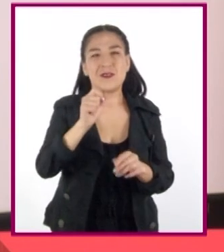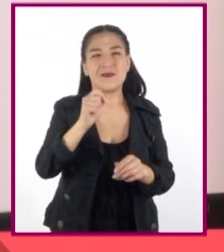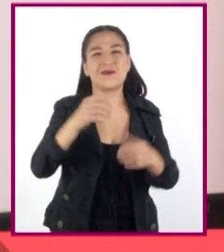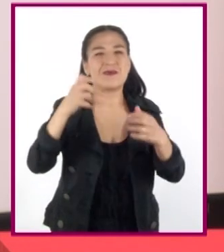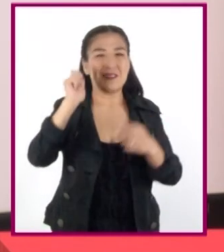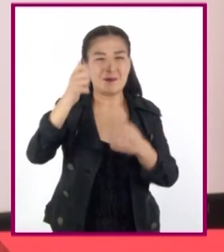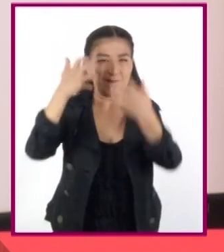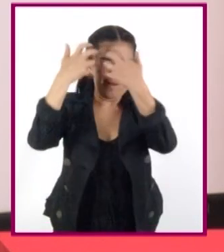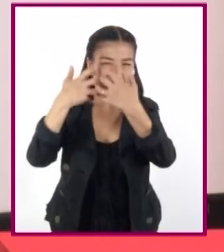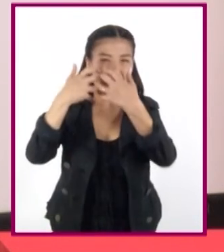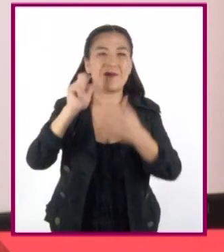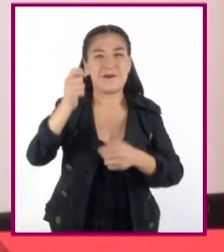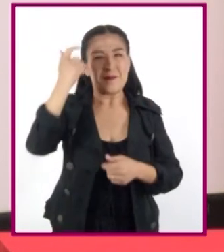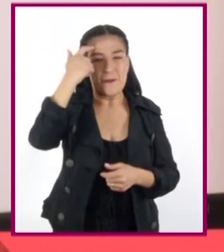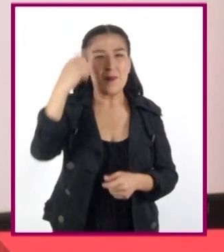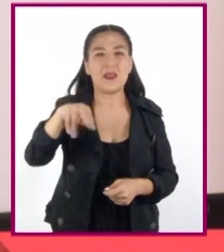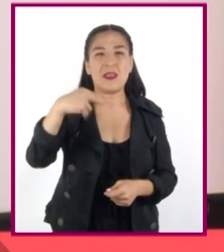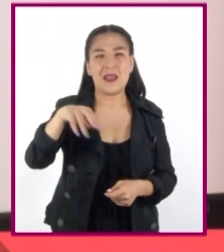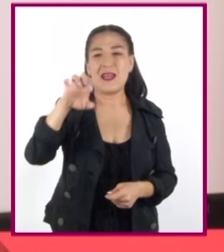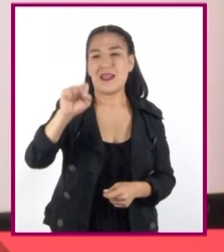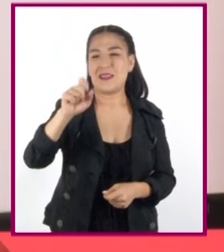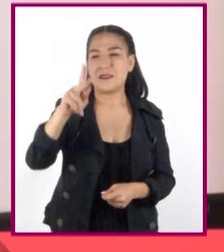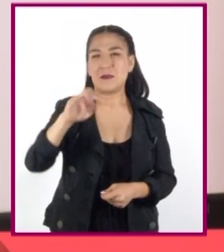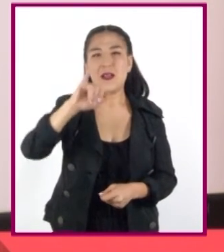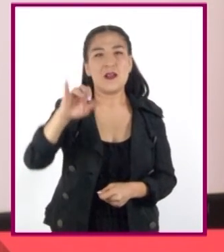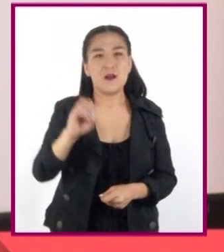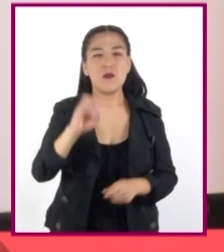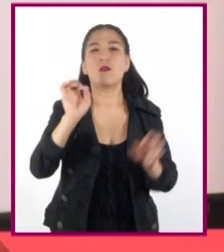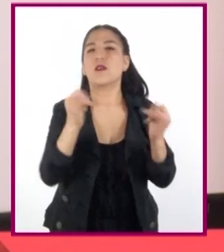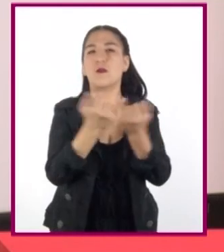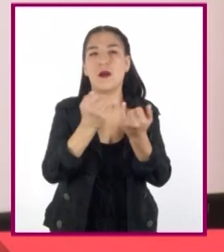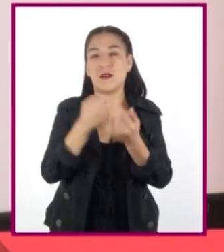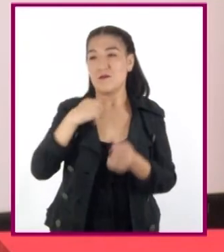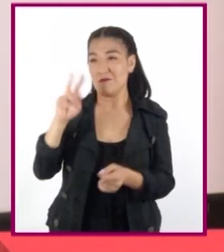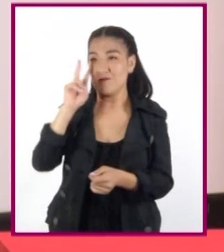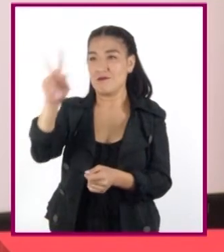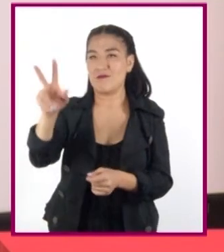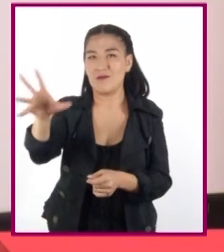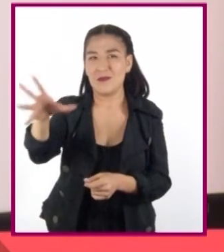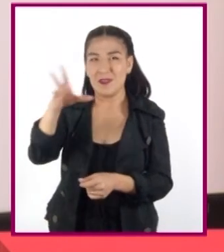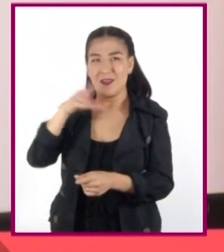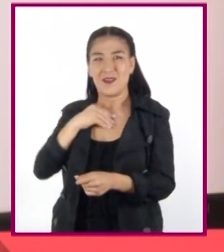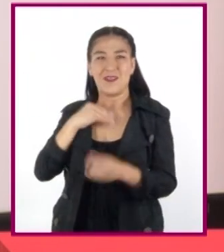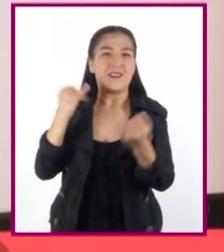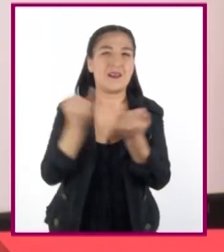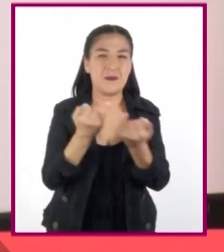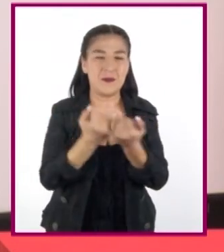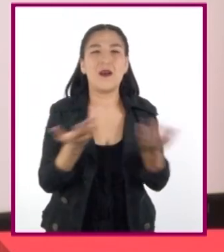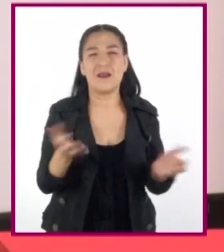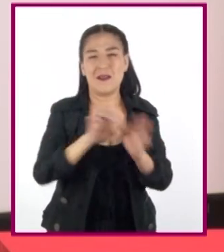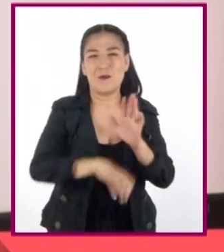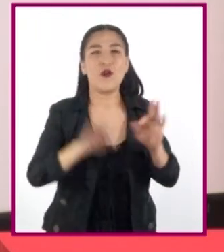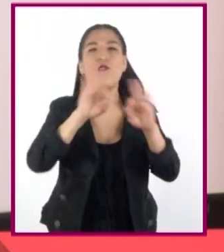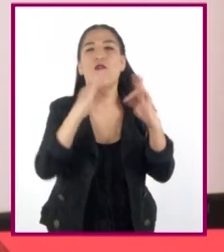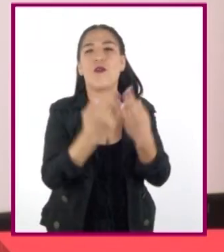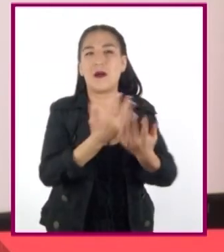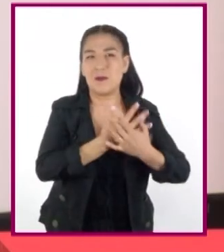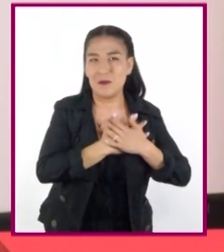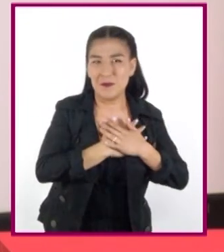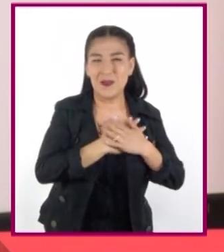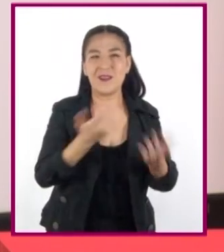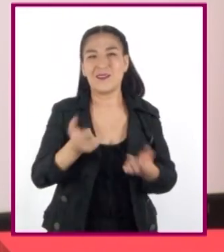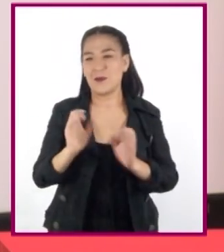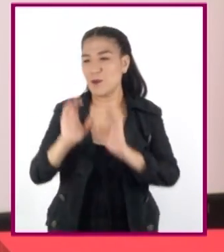llamadas espejo, que repiten lo que ven. Por ejemplo, la forma de amar, el cuidado por